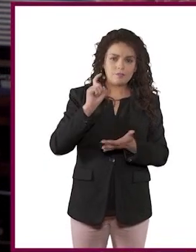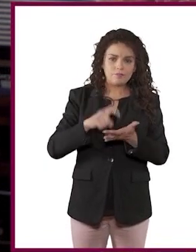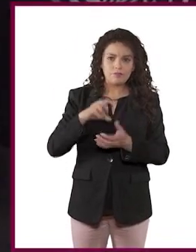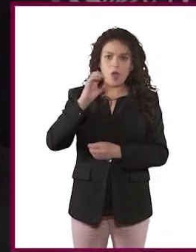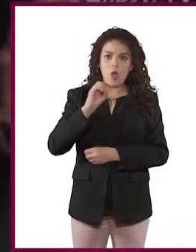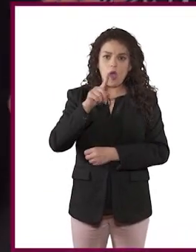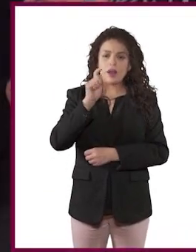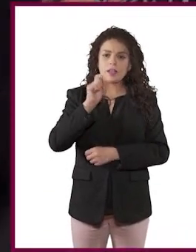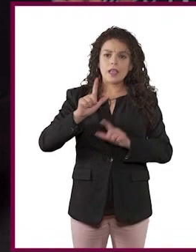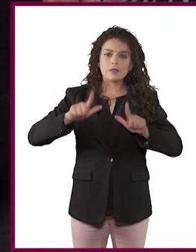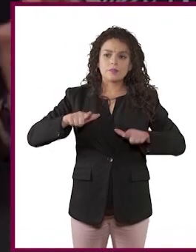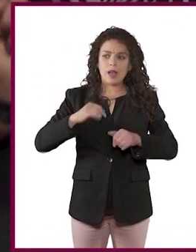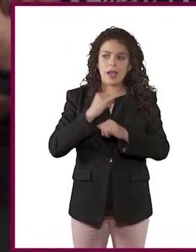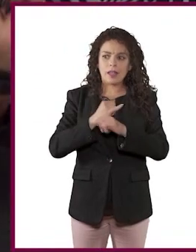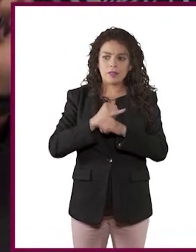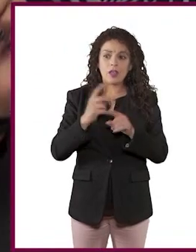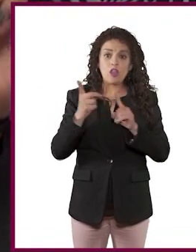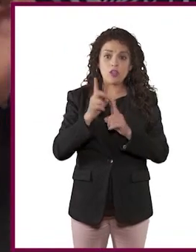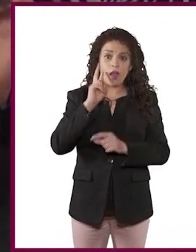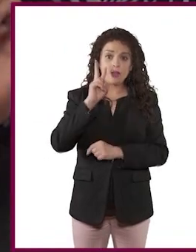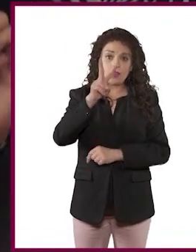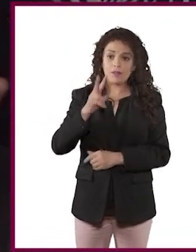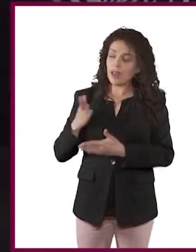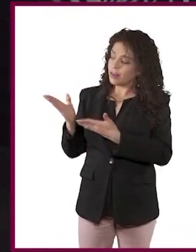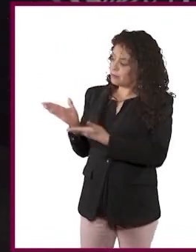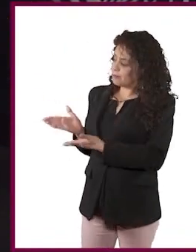internet. Visítanos en